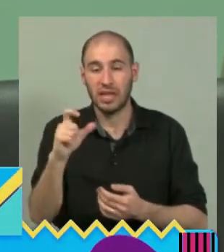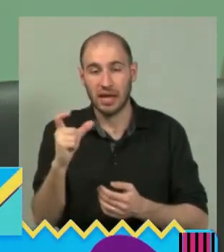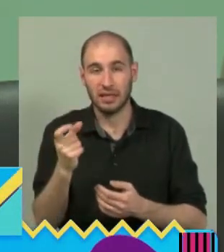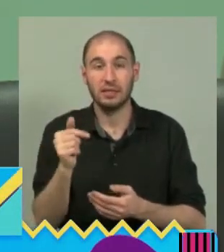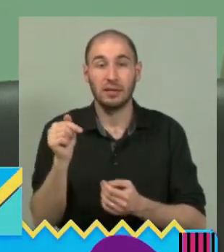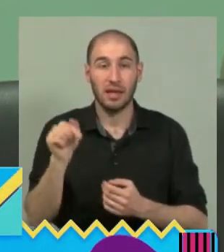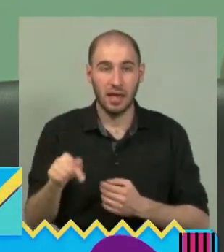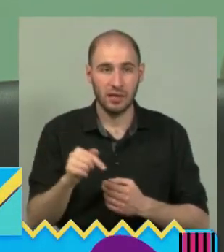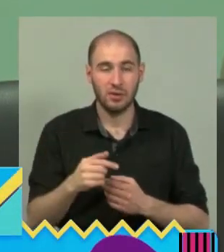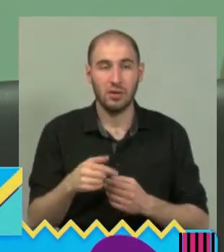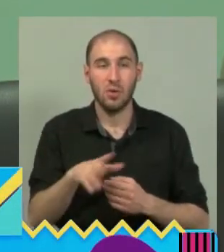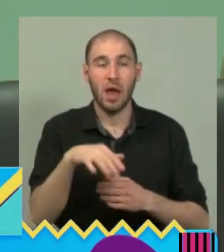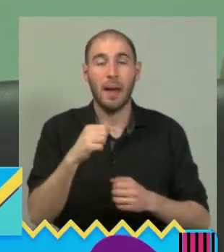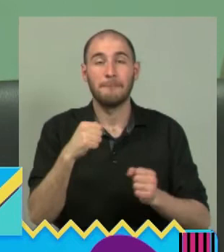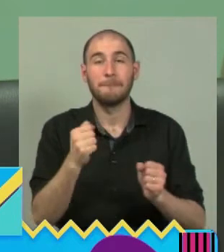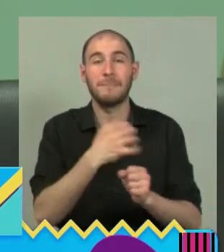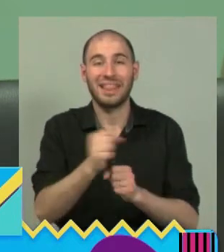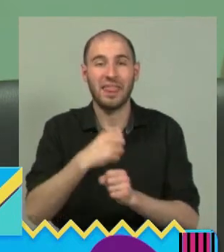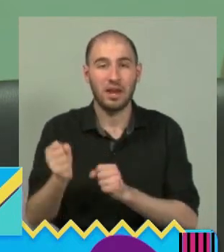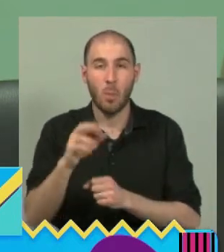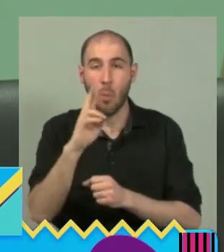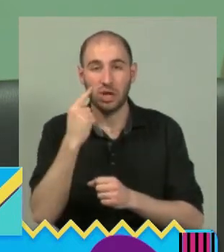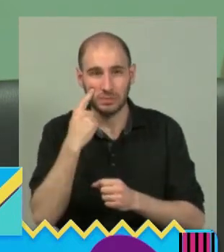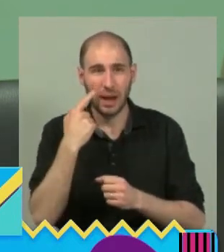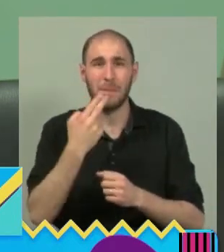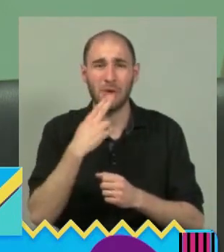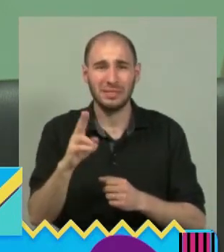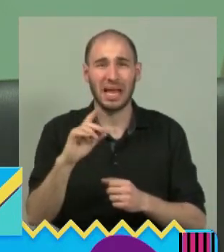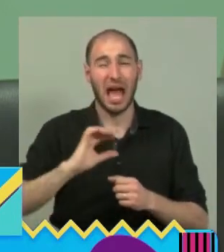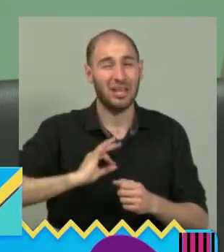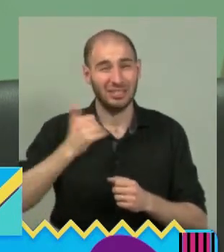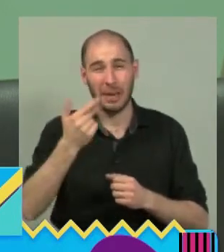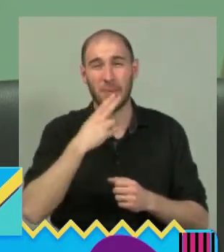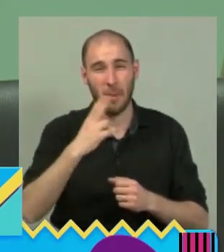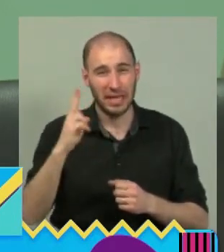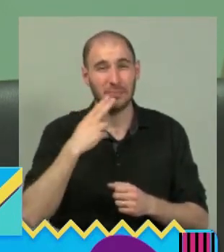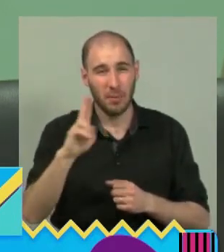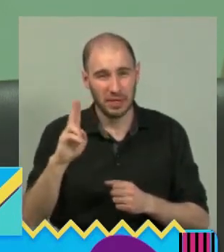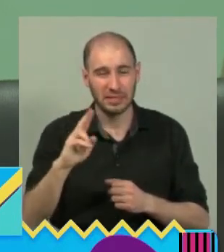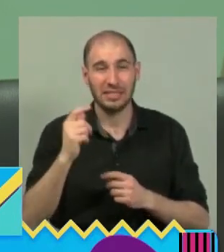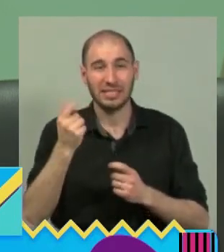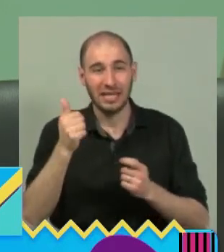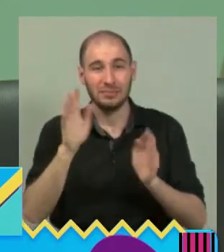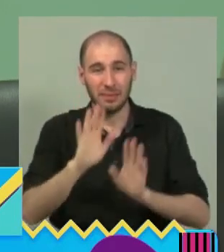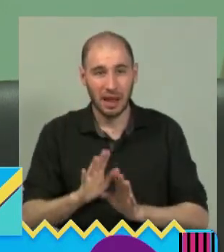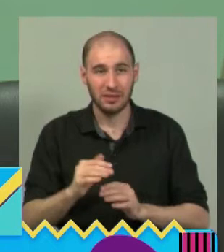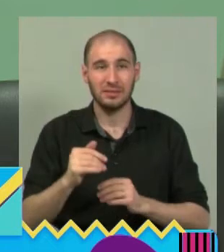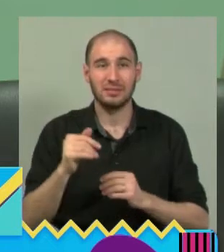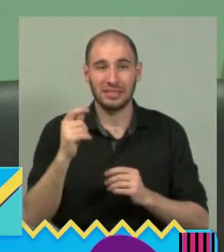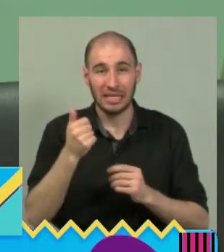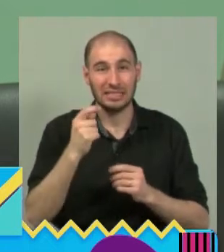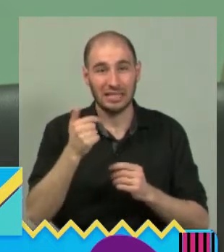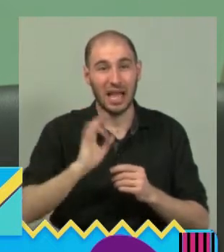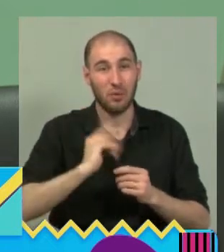hagan el matadero municipal que lo están prometiendo desde hace 6 años, que está casi listo, iba a estar casi listo